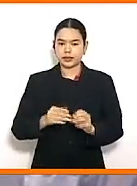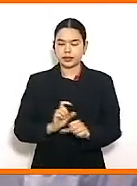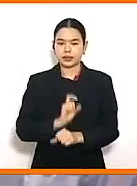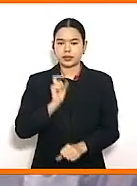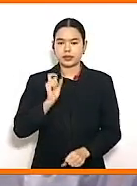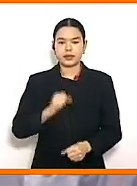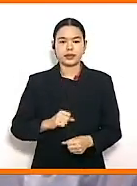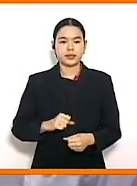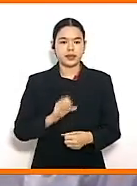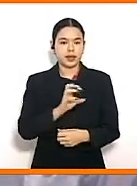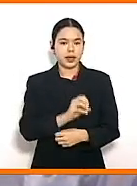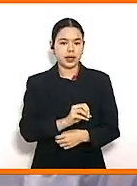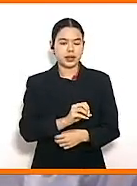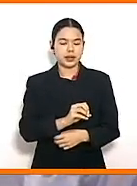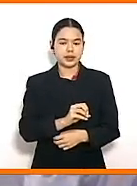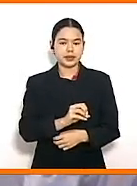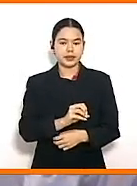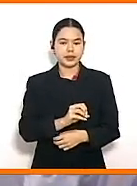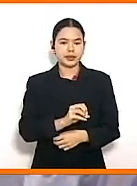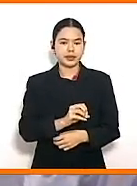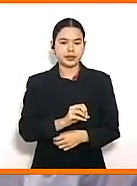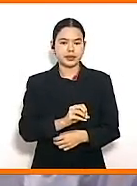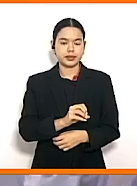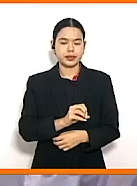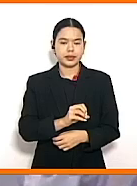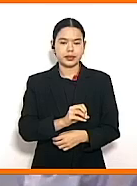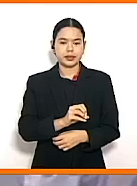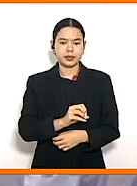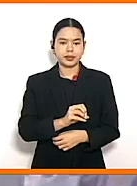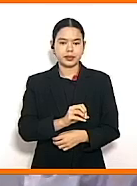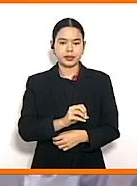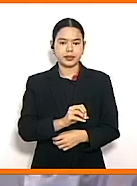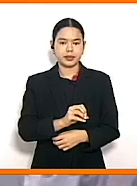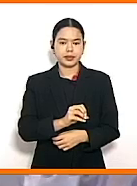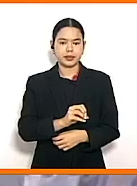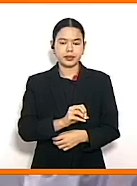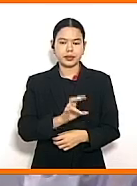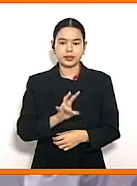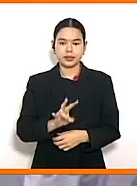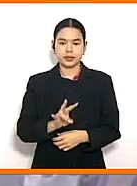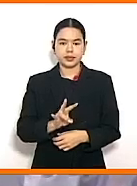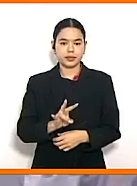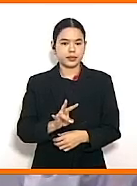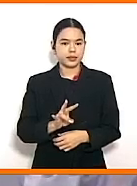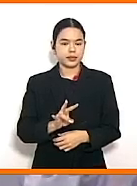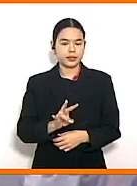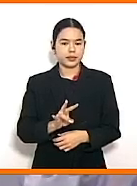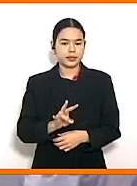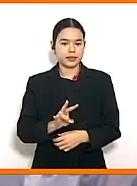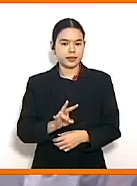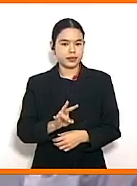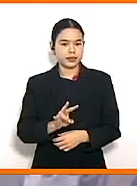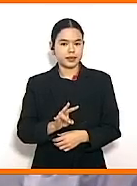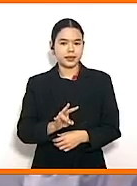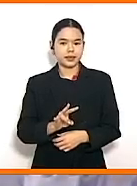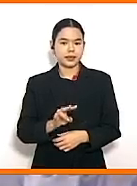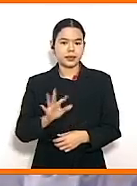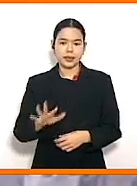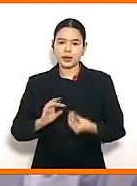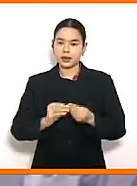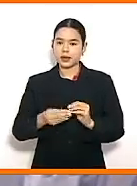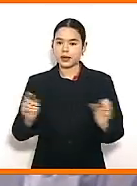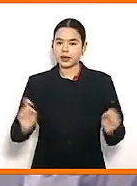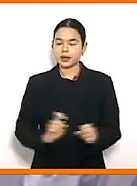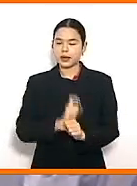0, segundo dígito. Atento, 7, tercer y decisivo número ganador. Y este es el 5. Tu